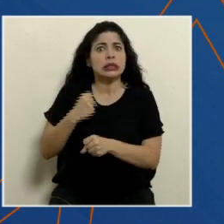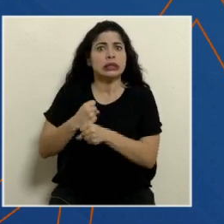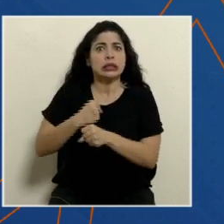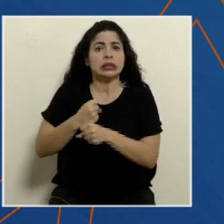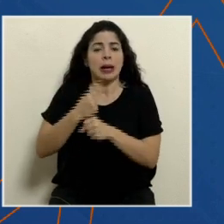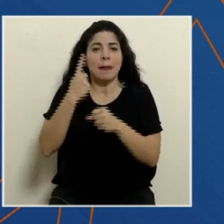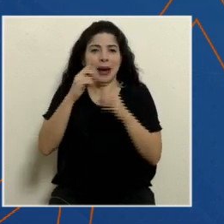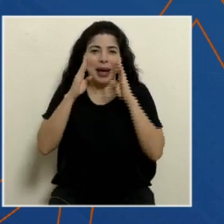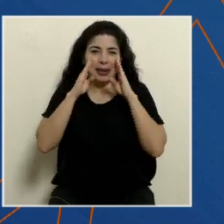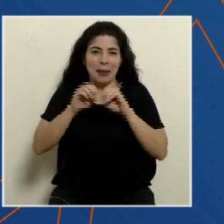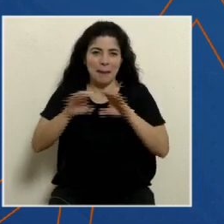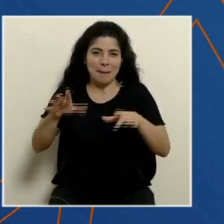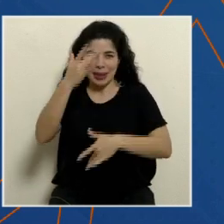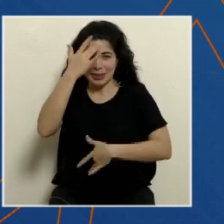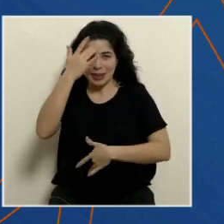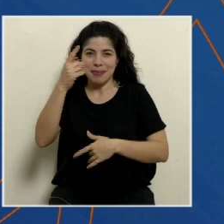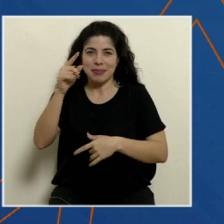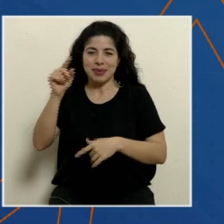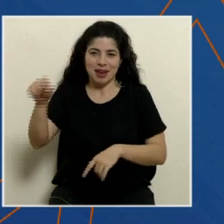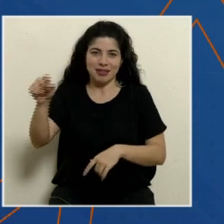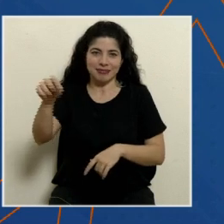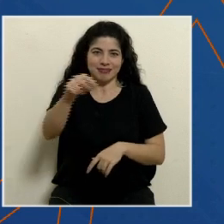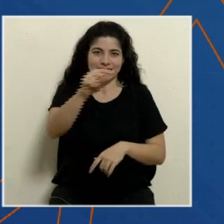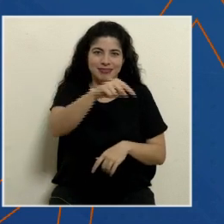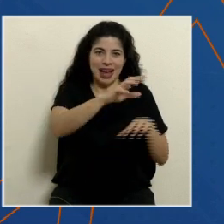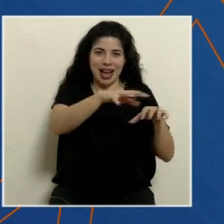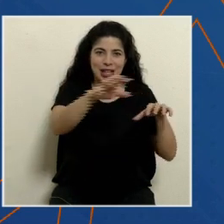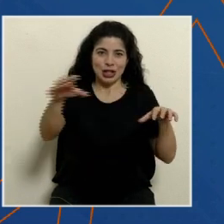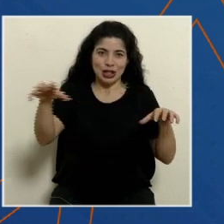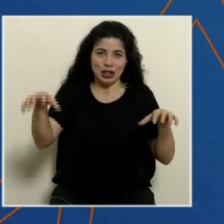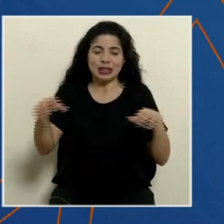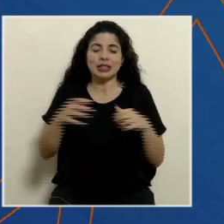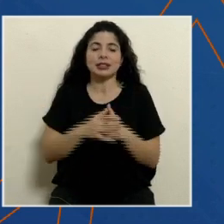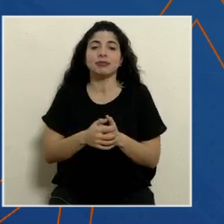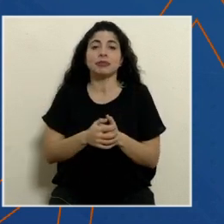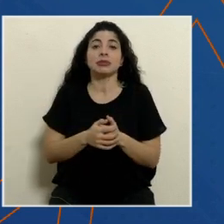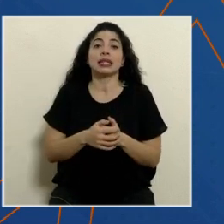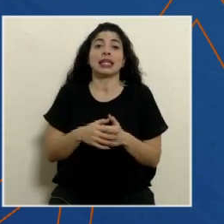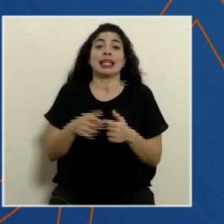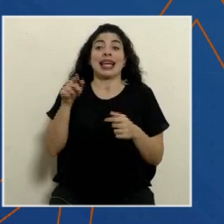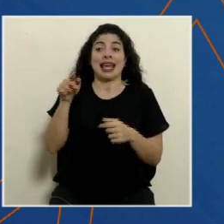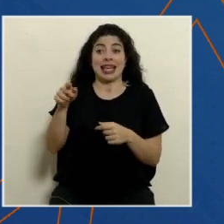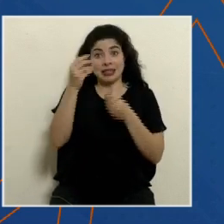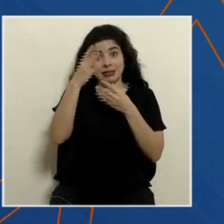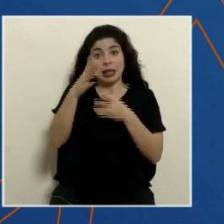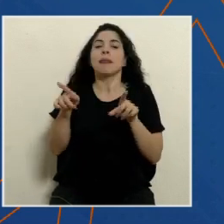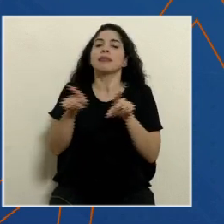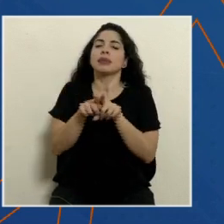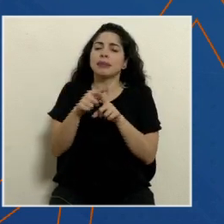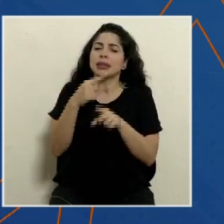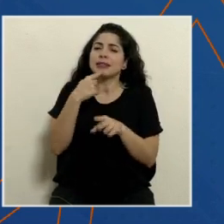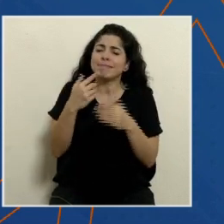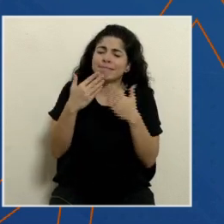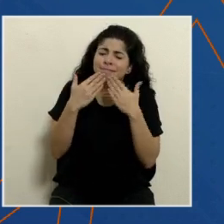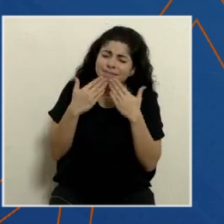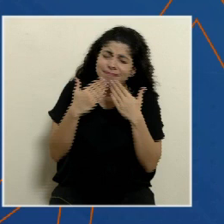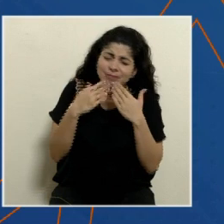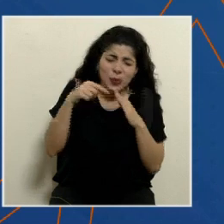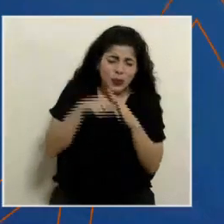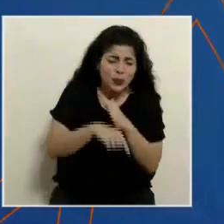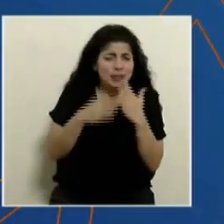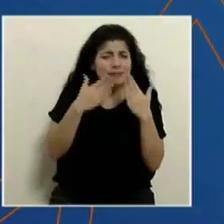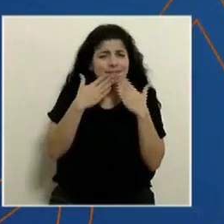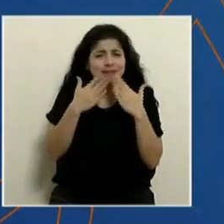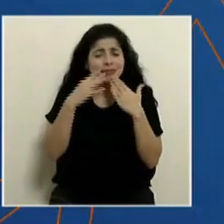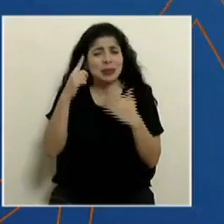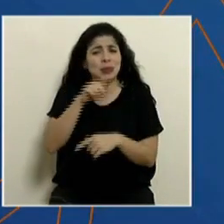atender la pandemia en cada uno de sus cantones. Y a partir de eso, el agradecimiento profundo